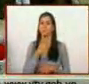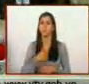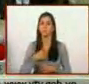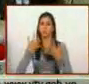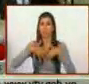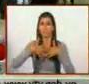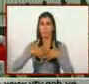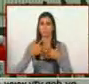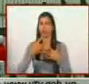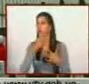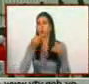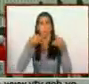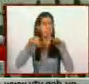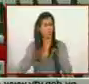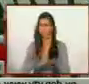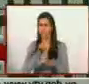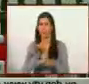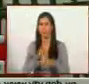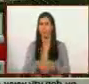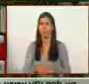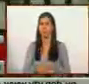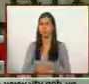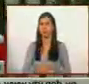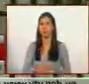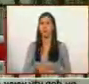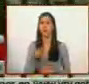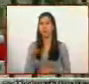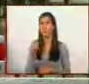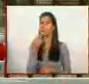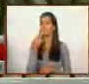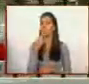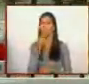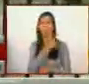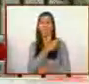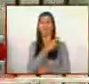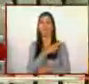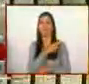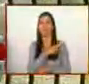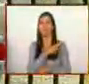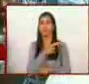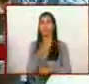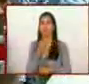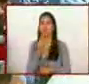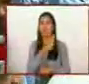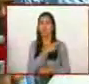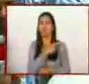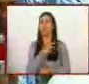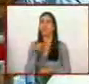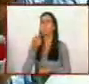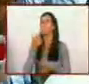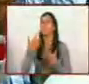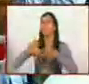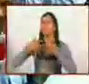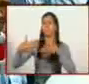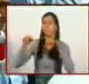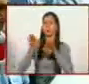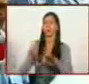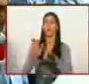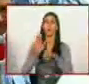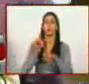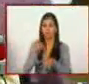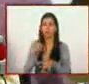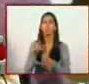que la empresa no está paralizada, a pesar de que es la excusa que aseguran da Lorenzo Mendoza para justificar los despidos